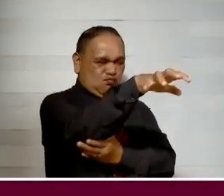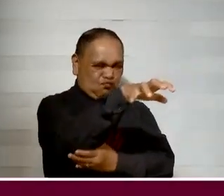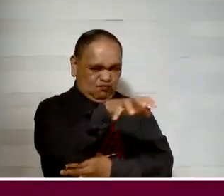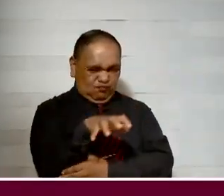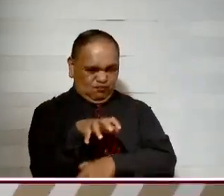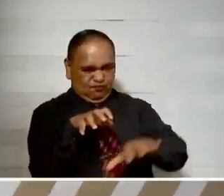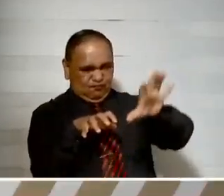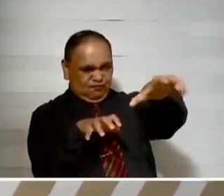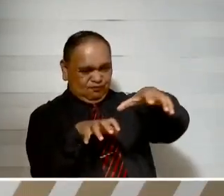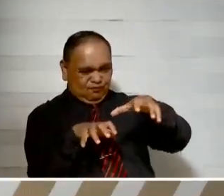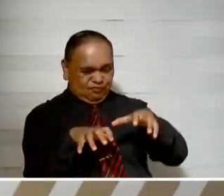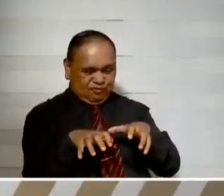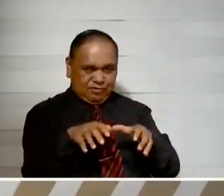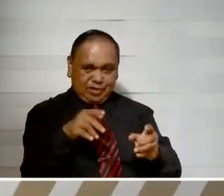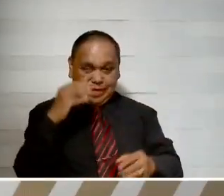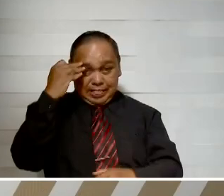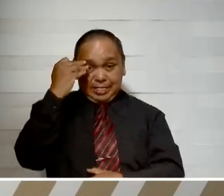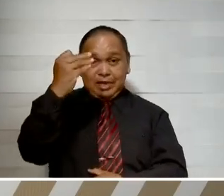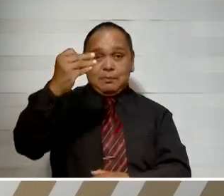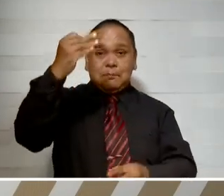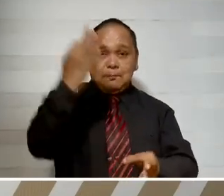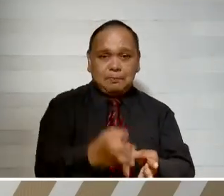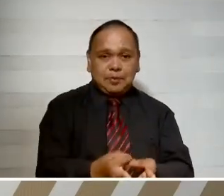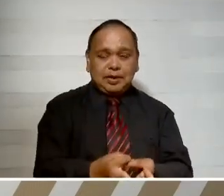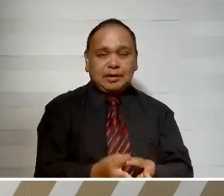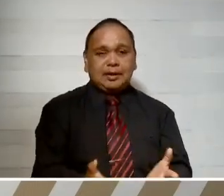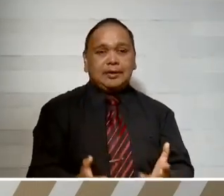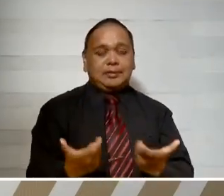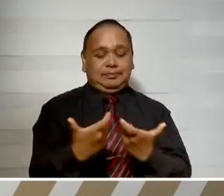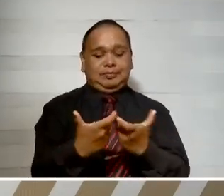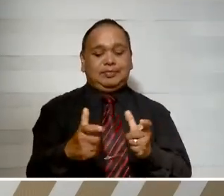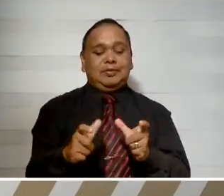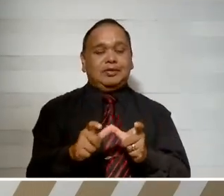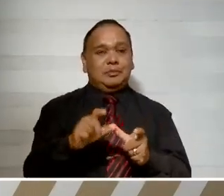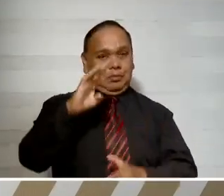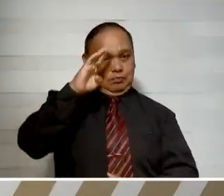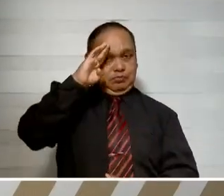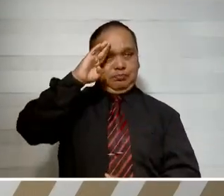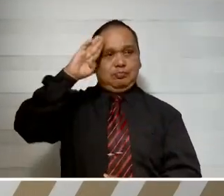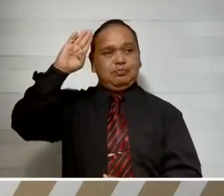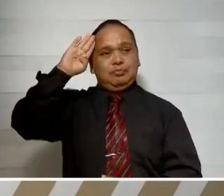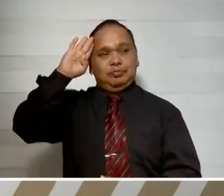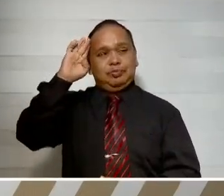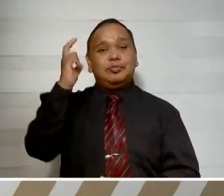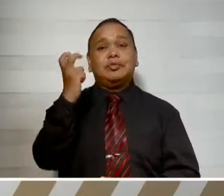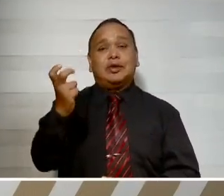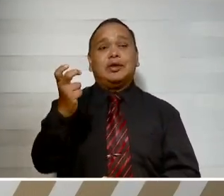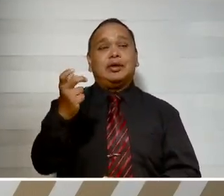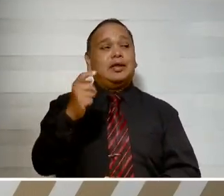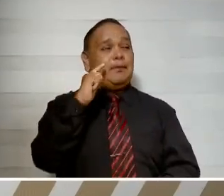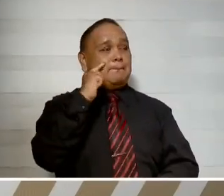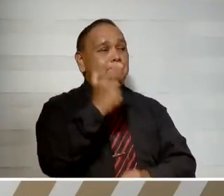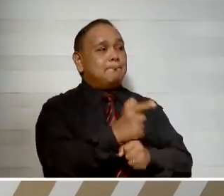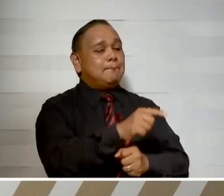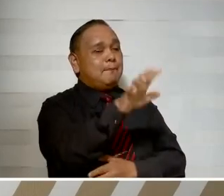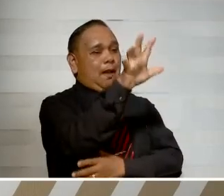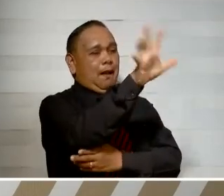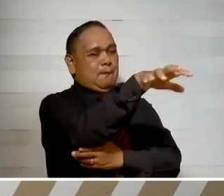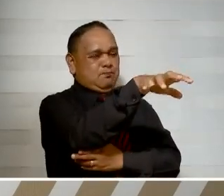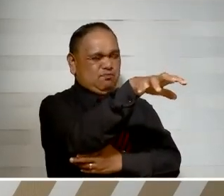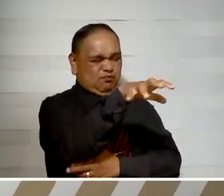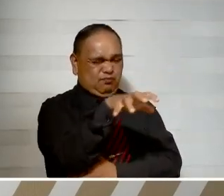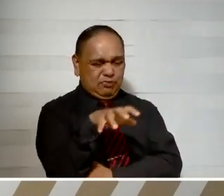eficacia importante por parte de la Secretaría de Marina. Ahí ya está la draga, que no la habíamos podido ver porque están en la parte, estamos en la parte